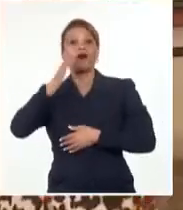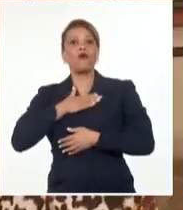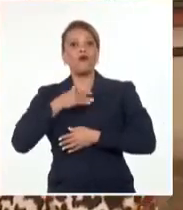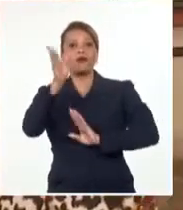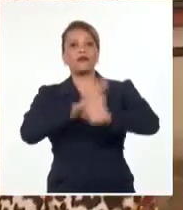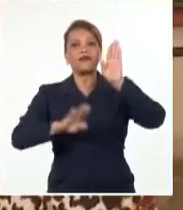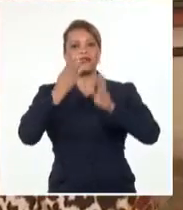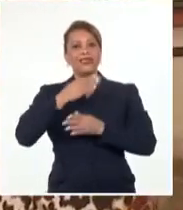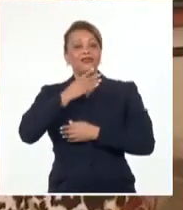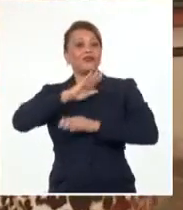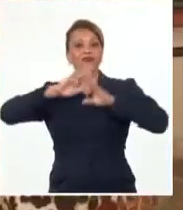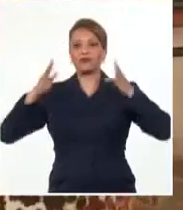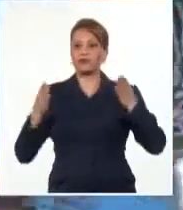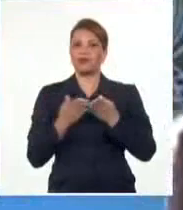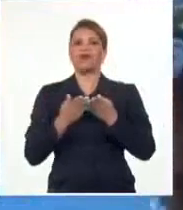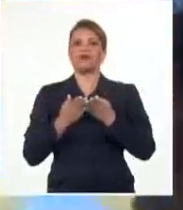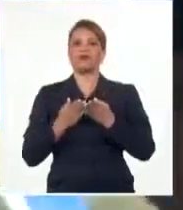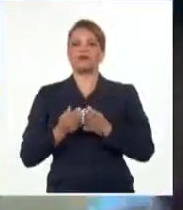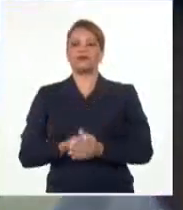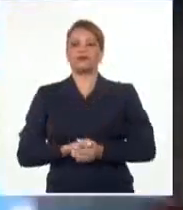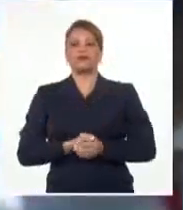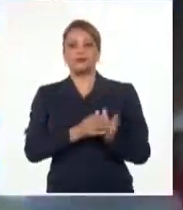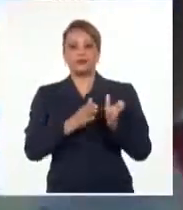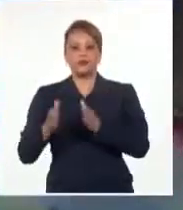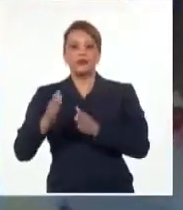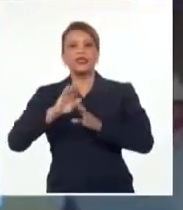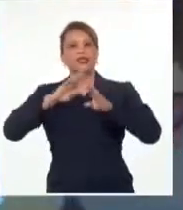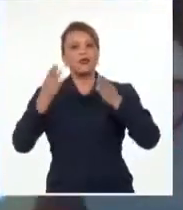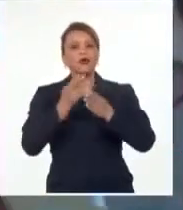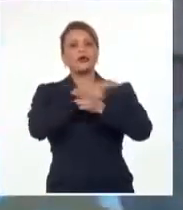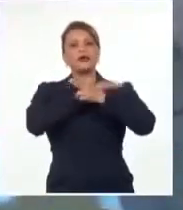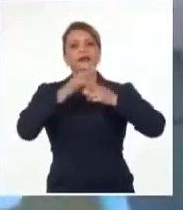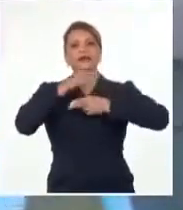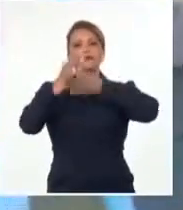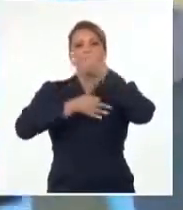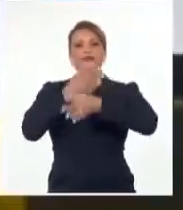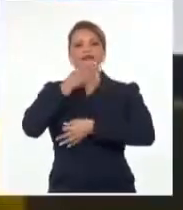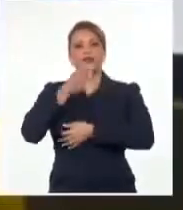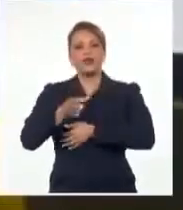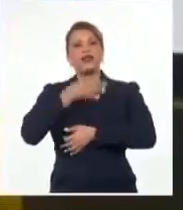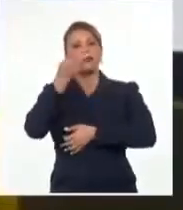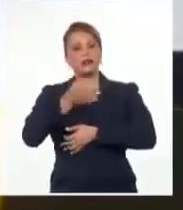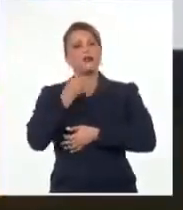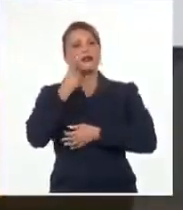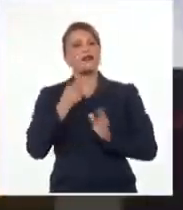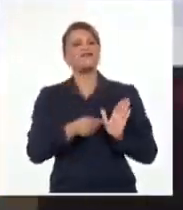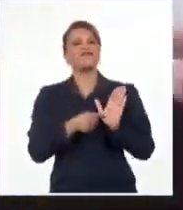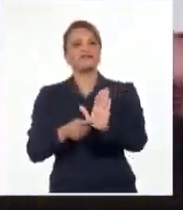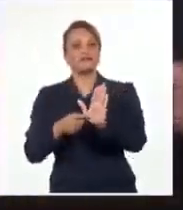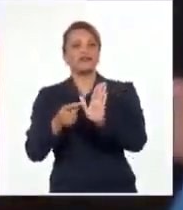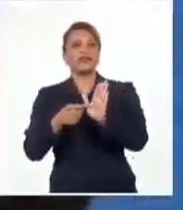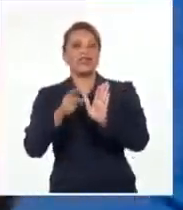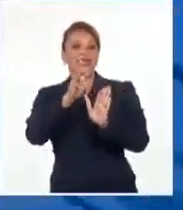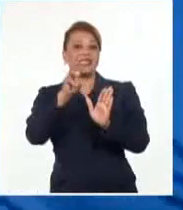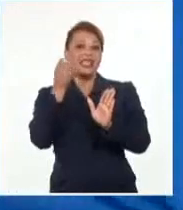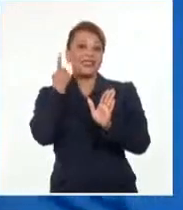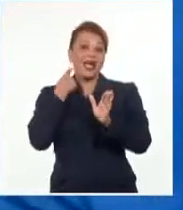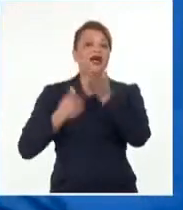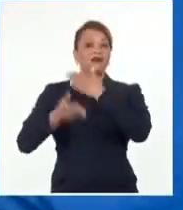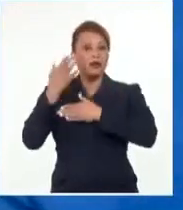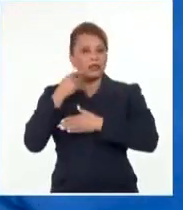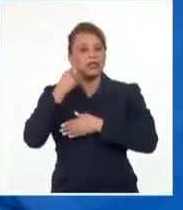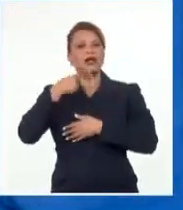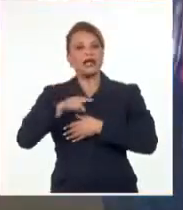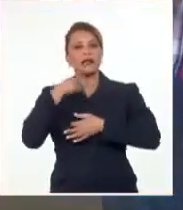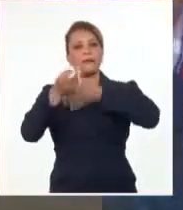nación. Tienen total vigencia los argumentos que expuso Fidel hace 3 décadas al explicar por qué era importante